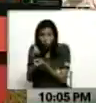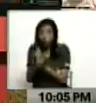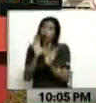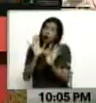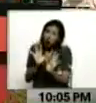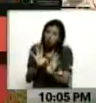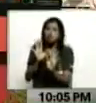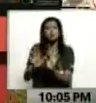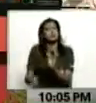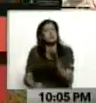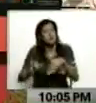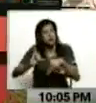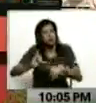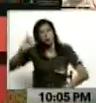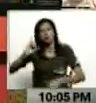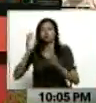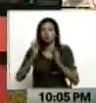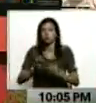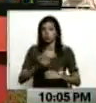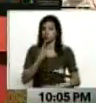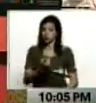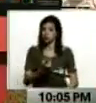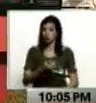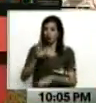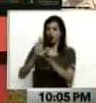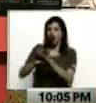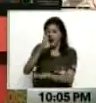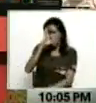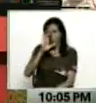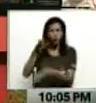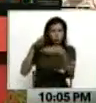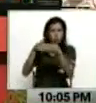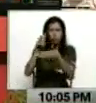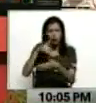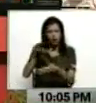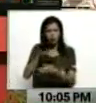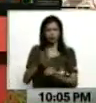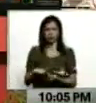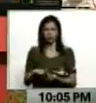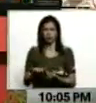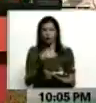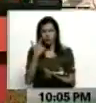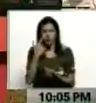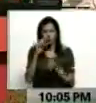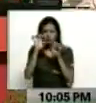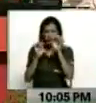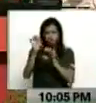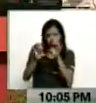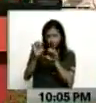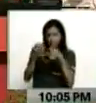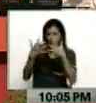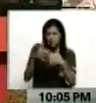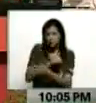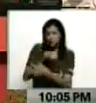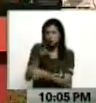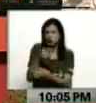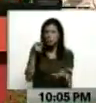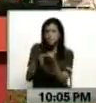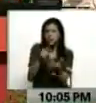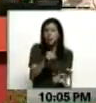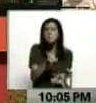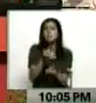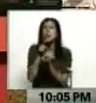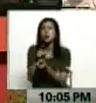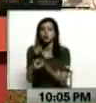José David a lo mejor no los paga verad completo valdría la pena revisar a ver t tú para ver si paga los impuesto